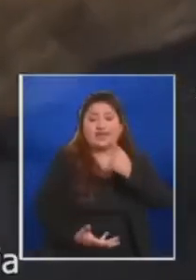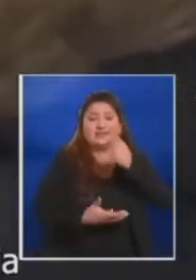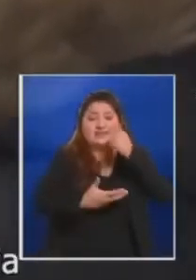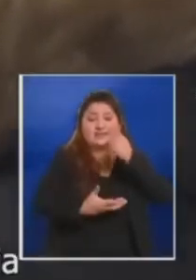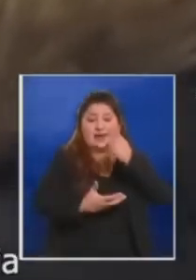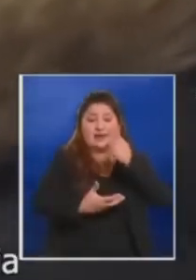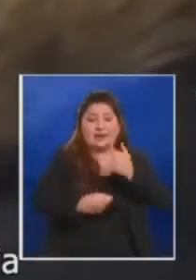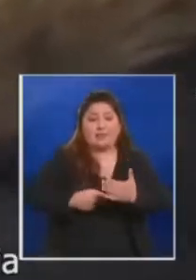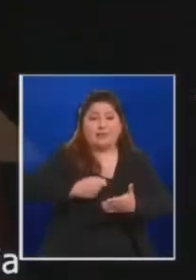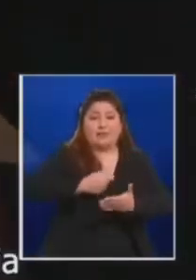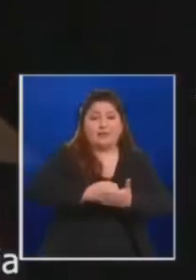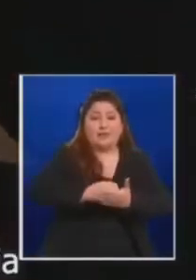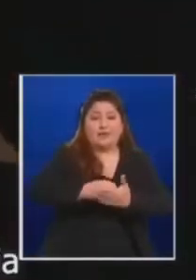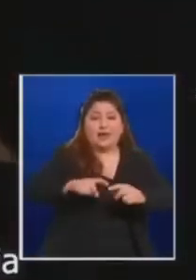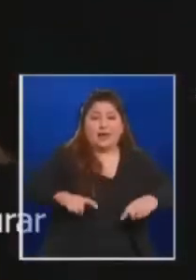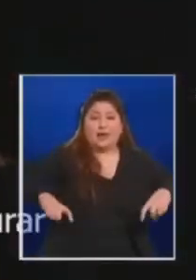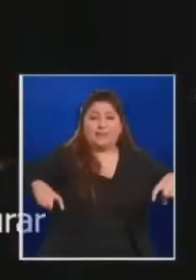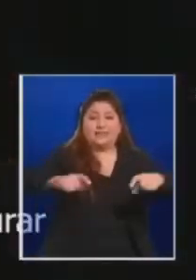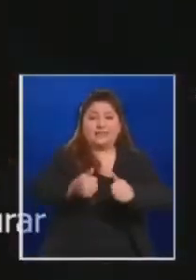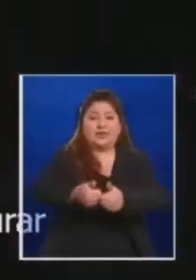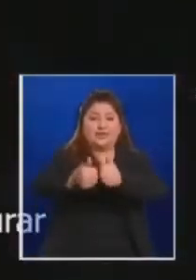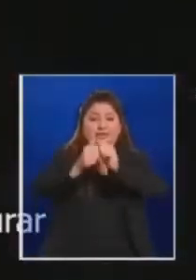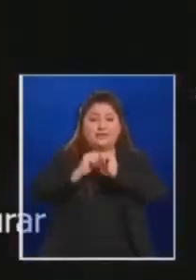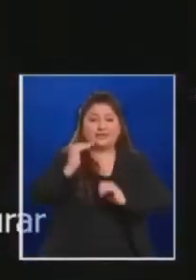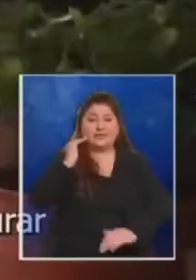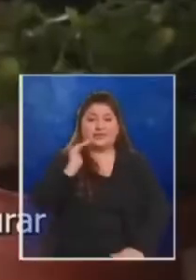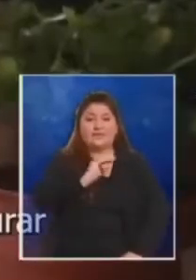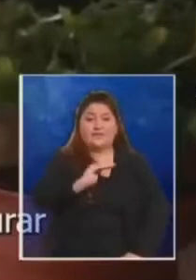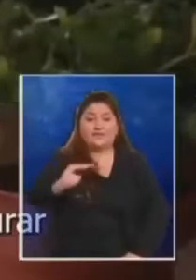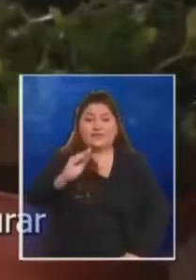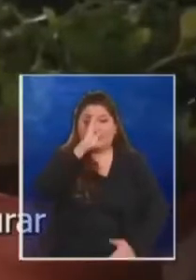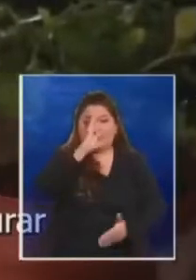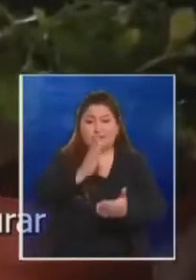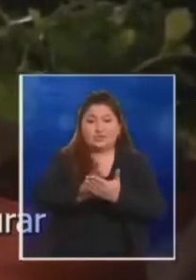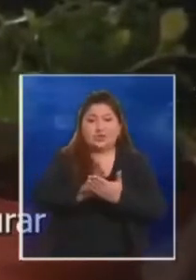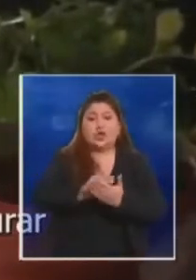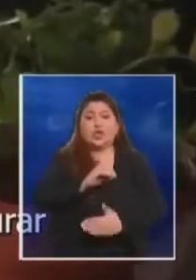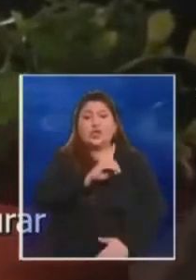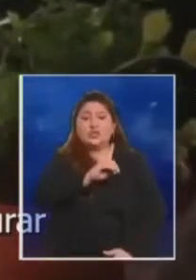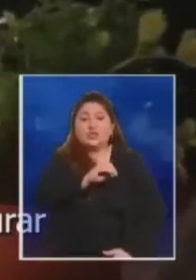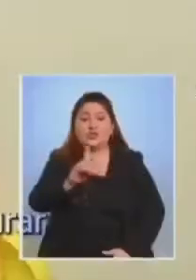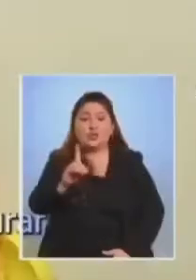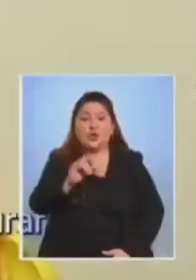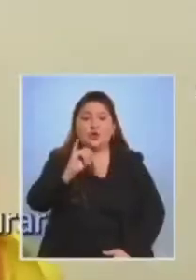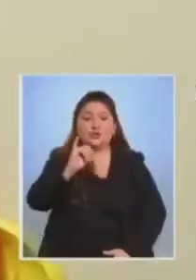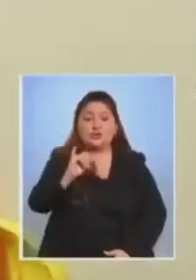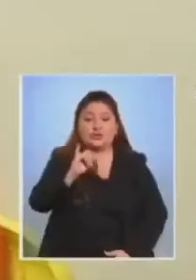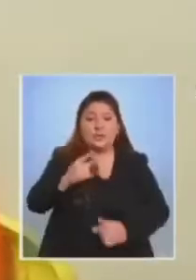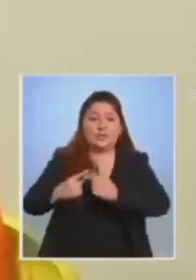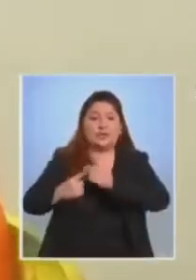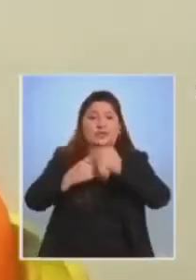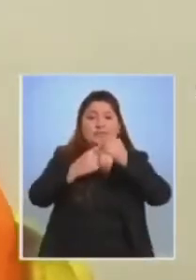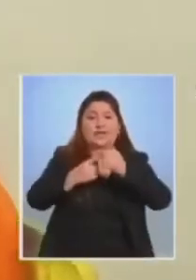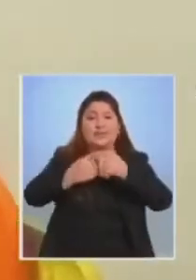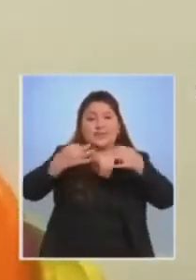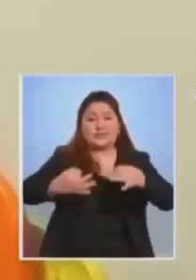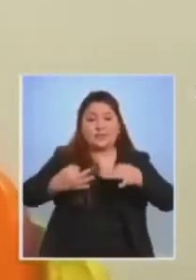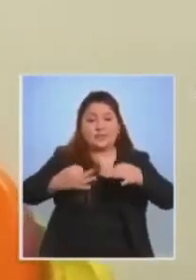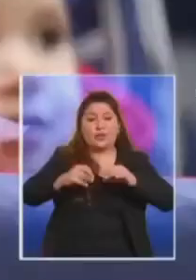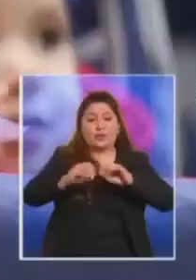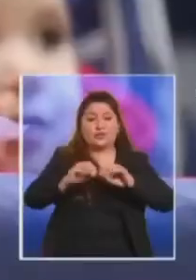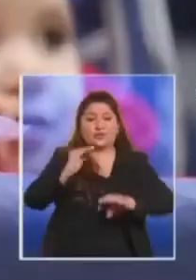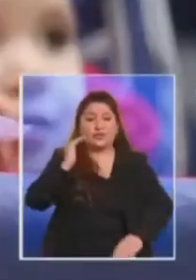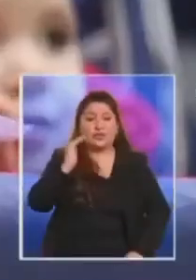la mesa están también desafíos con la infancia y las acciones que debemos o no priorizar para asegurar su pleno desarrollo. ¿Qué sociedad